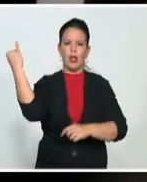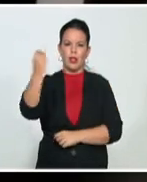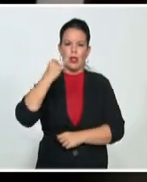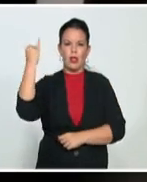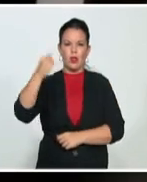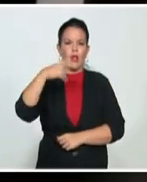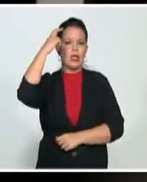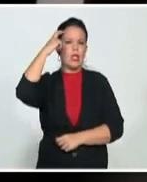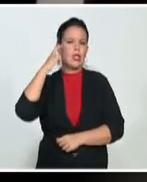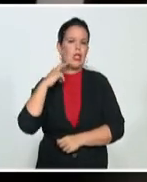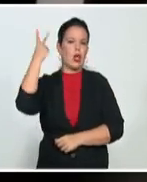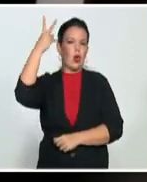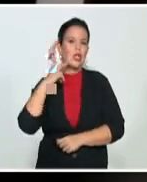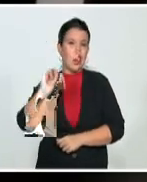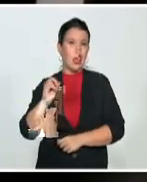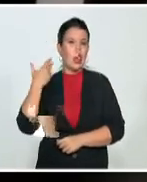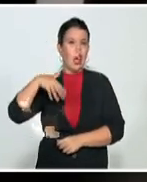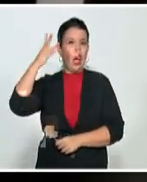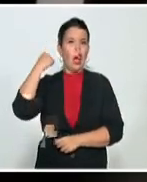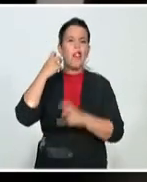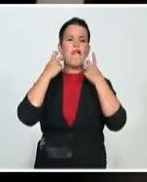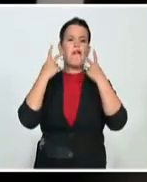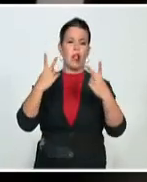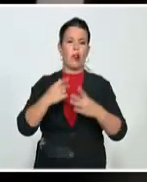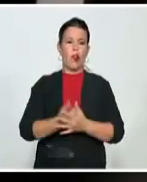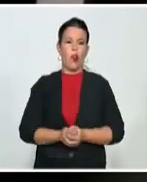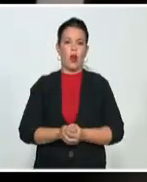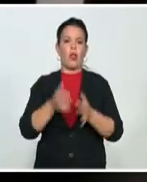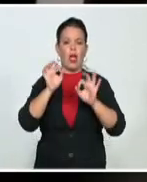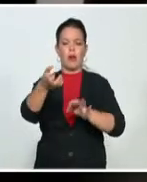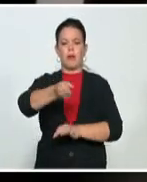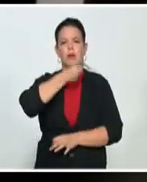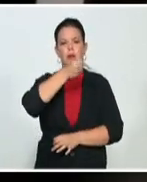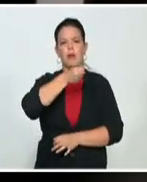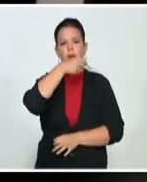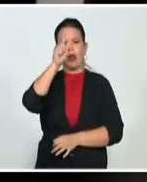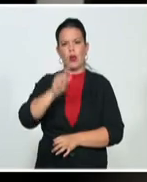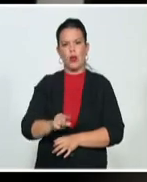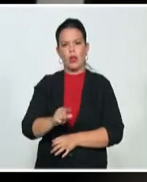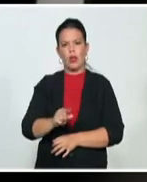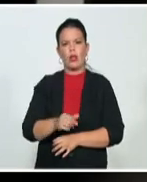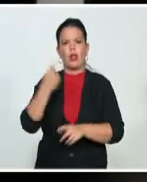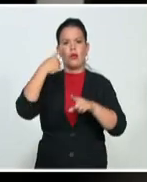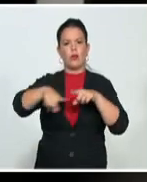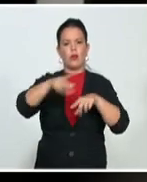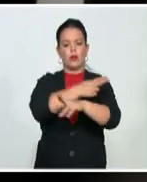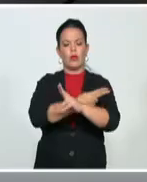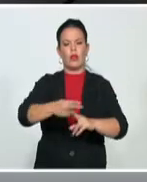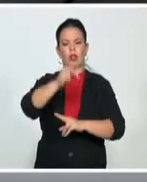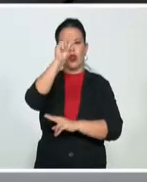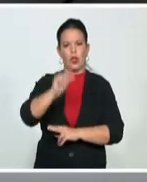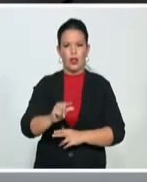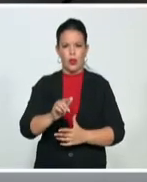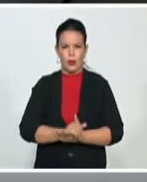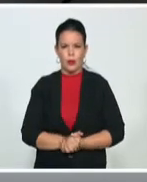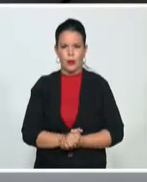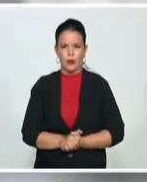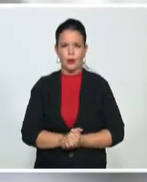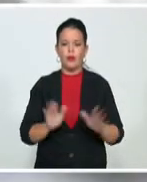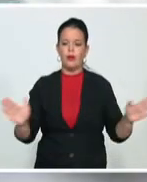XX, ocurrió en vivo y estuvo a cargo del periodista Pedro de la Hoz y del historiador Rafael Acosta de Arriba. El cierre